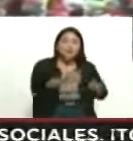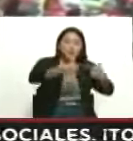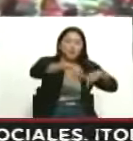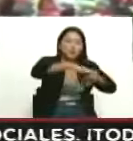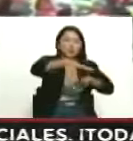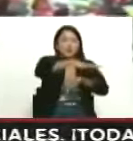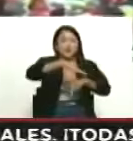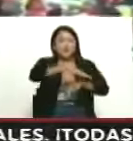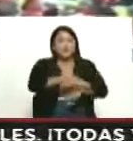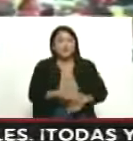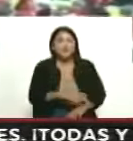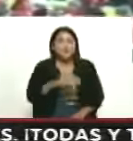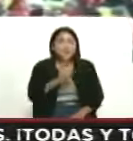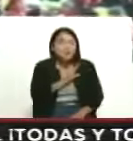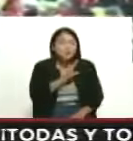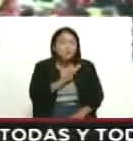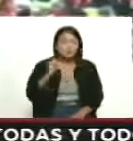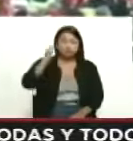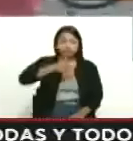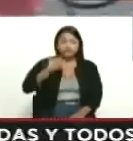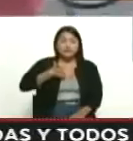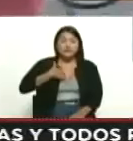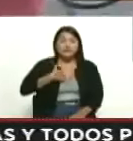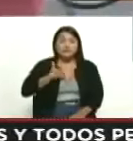son históricamente de la Argentina.